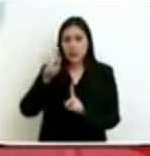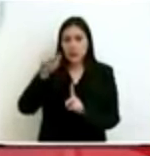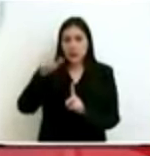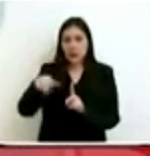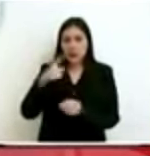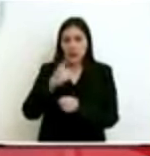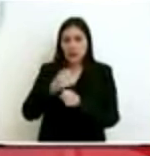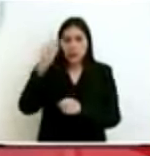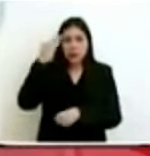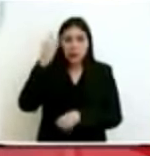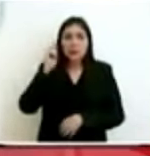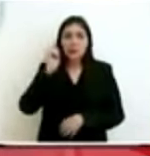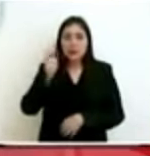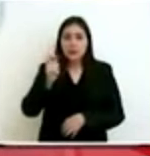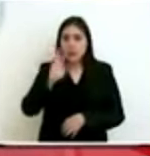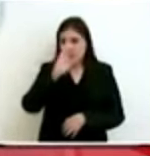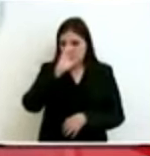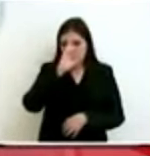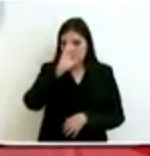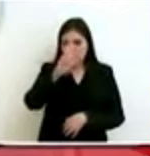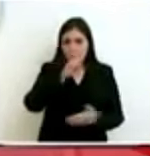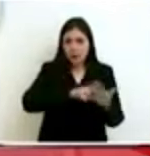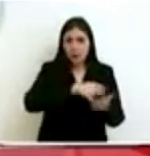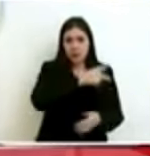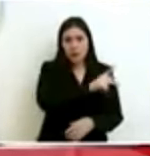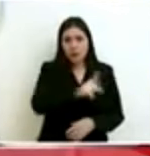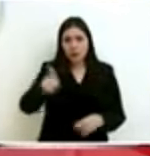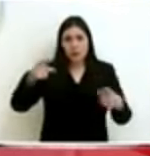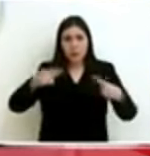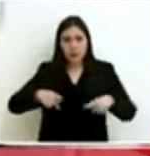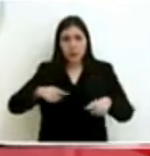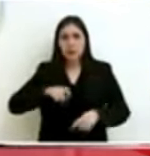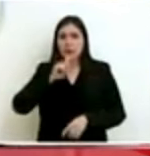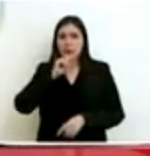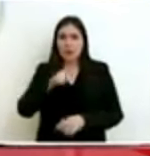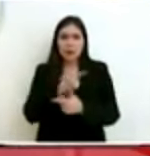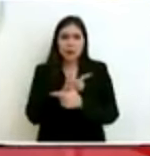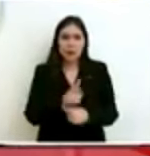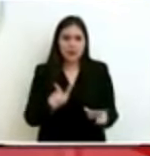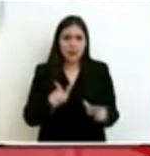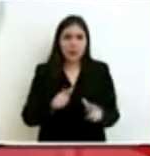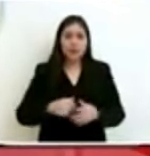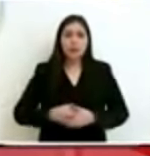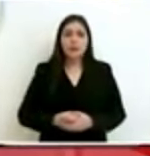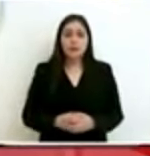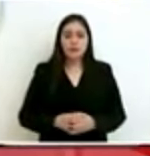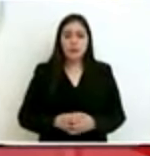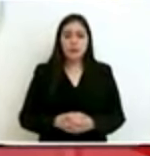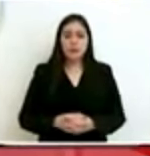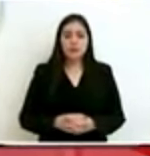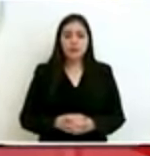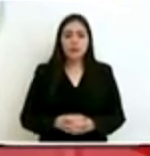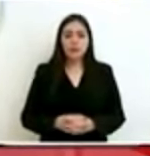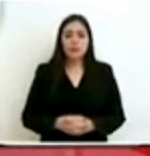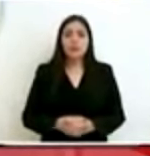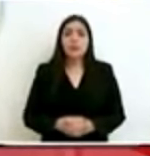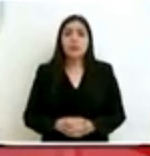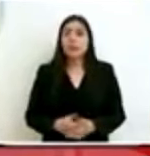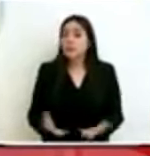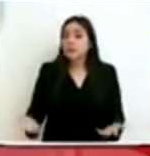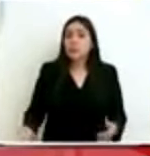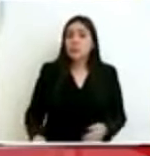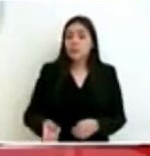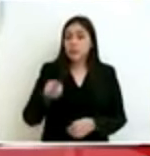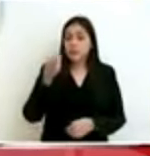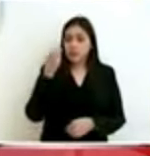respeto a la dignidad humana y, por tanto, a la libertad. En ejercicio de esa